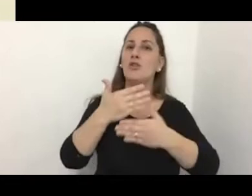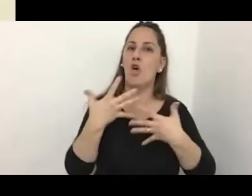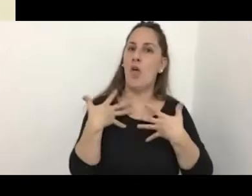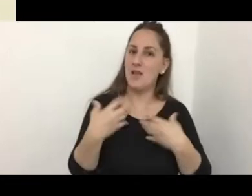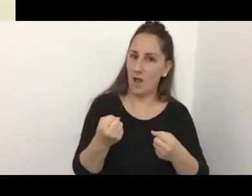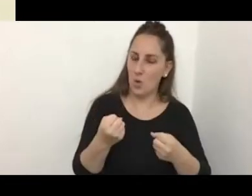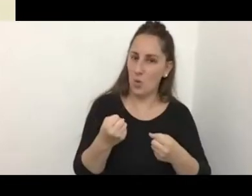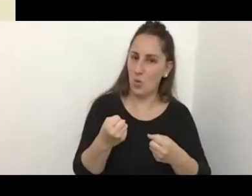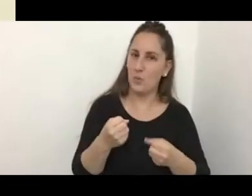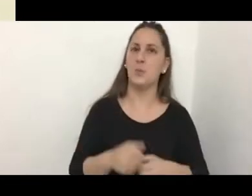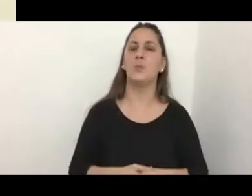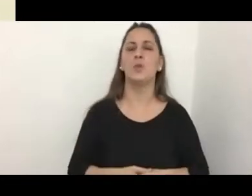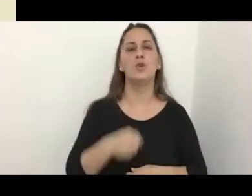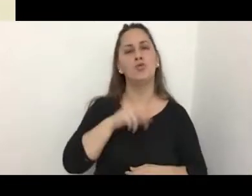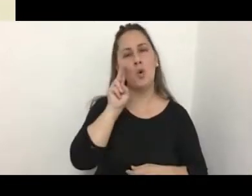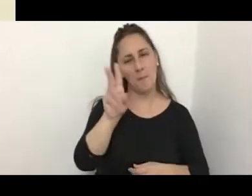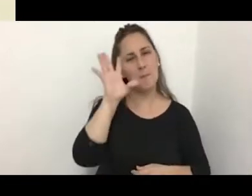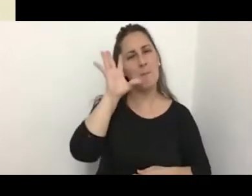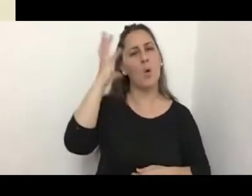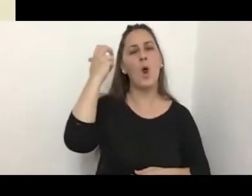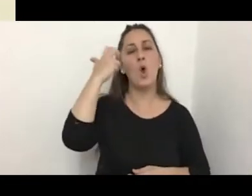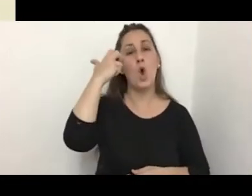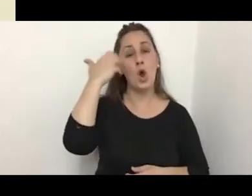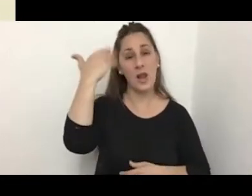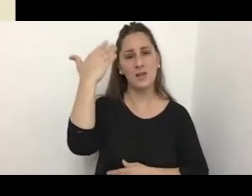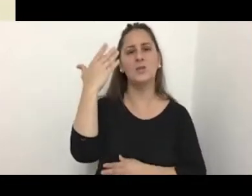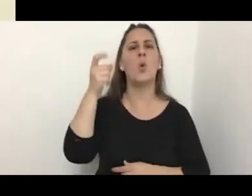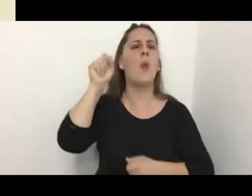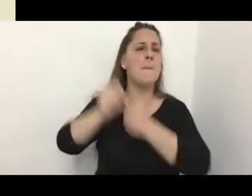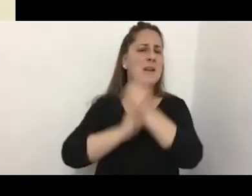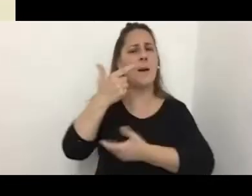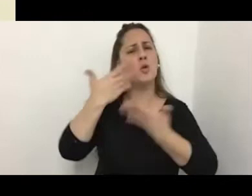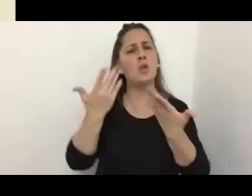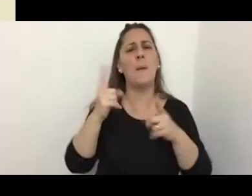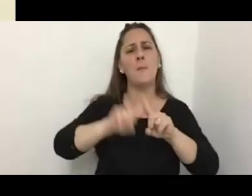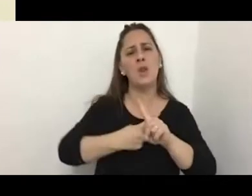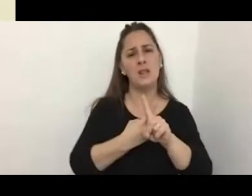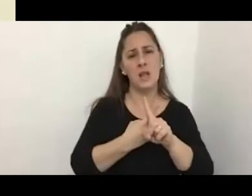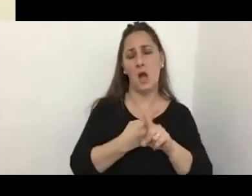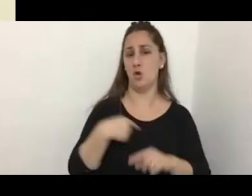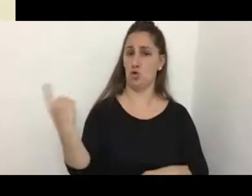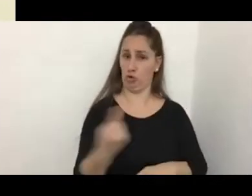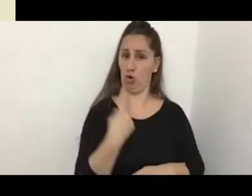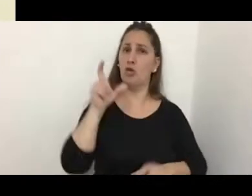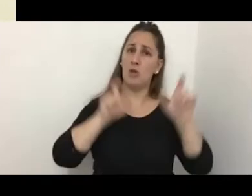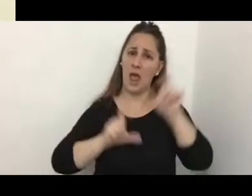veo esto me acuerdo que fui a un congreso una vez y una empresa mostraba sus políticas, entonces decía, no, nosotros a la gente le hacemos hacer gimnasia antes de empezar